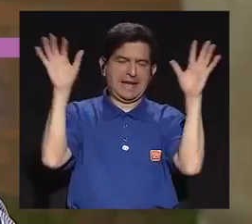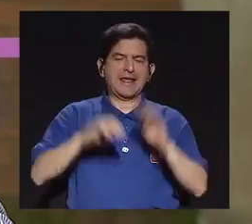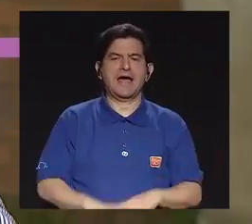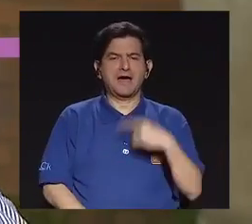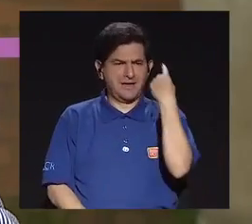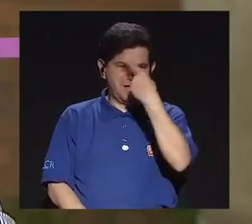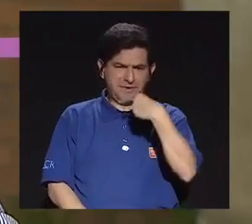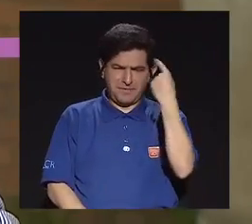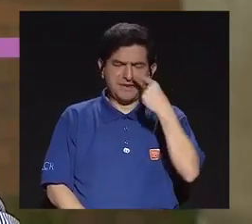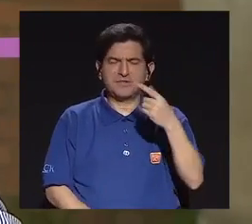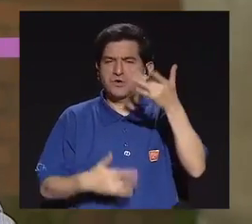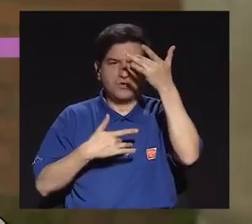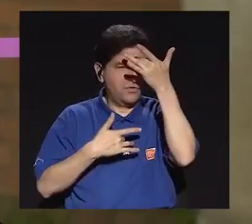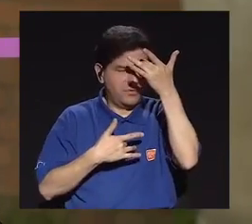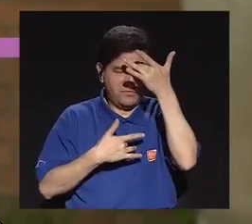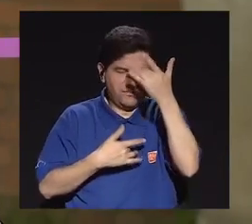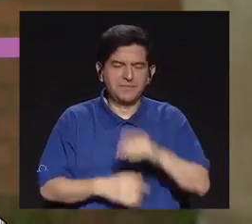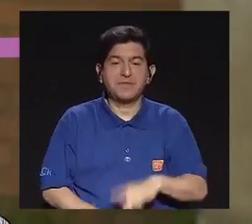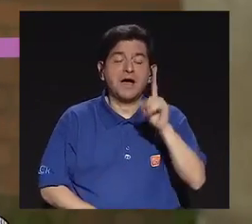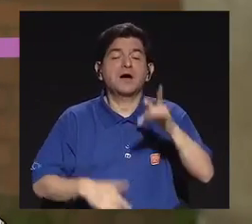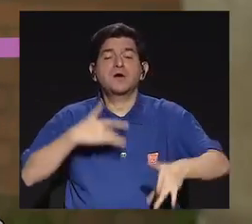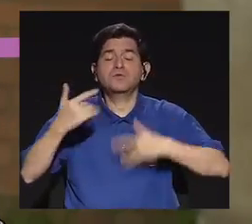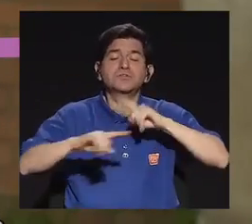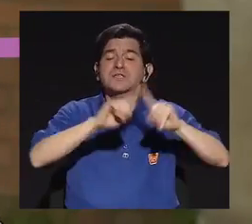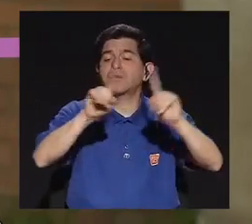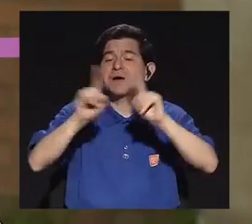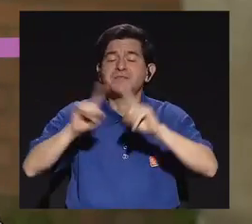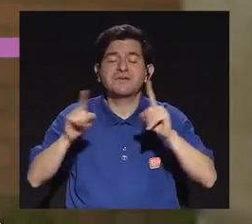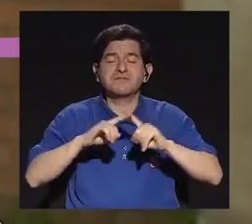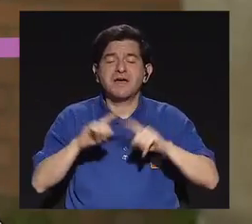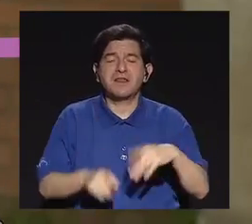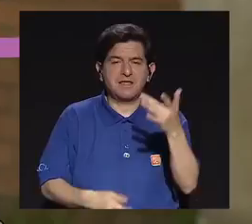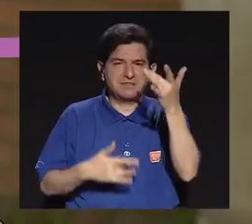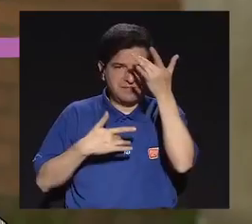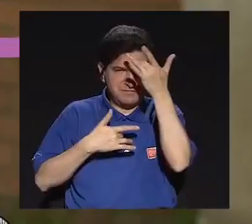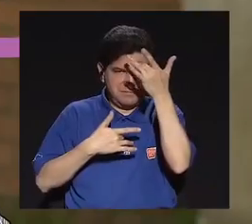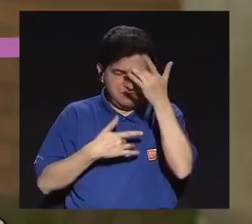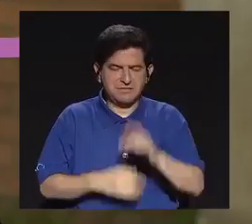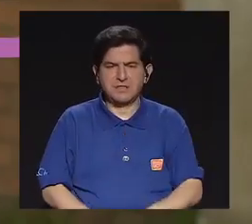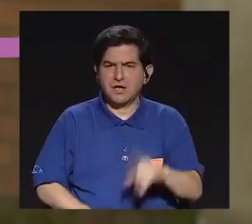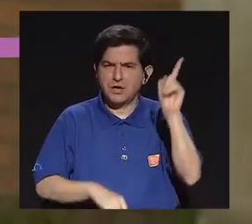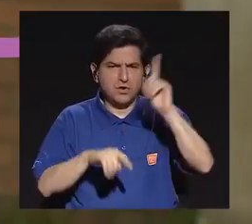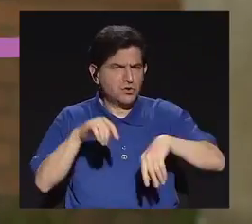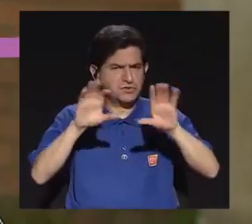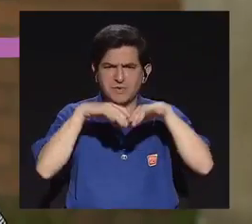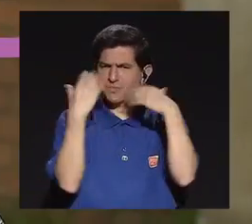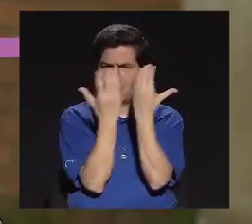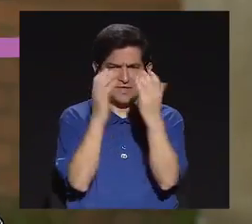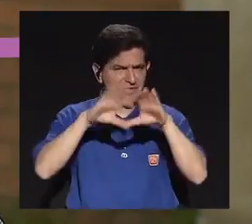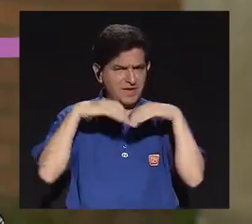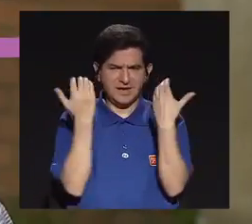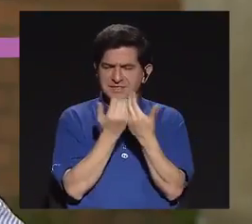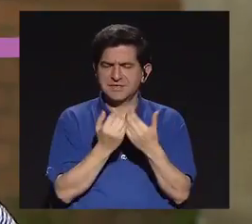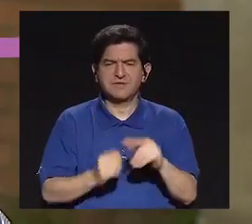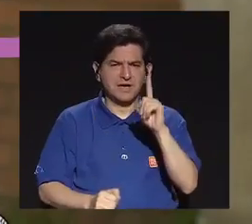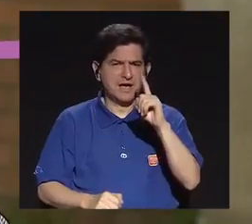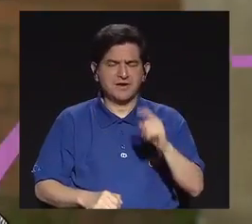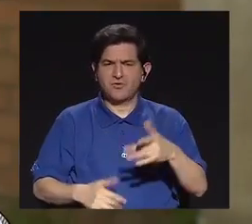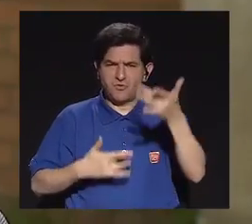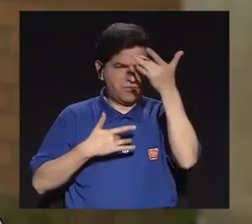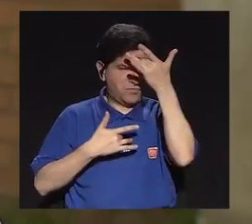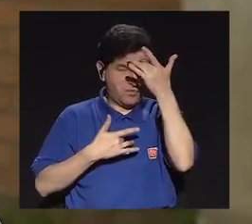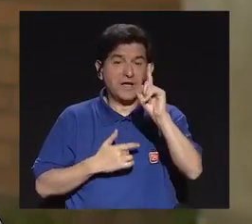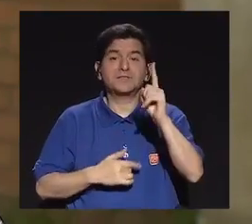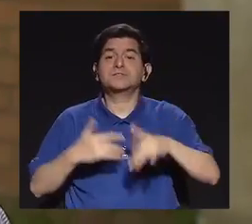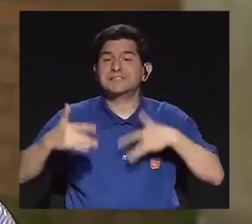¿verdad?, que el vértigo no es una enfermedad, es un síntoma de muchas enfermedades, ¿verdad? Entonces realmente no debemos clasificarlo como una enfermedad como tal, sino que es un